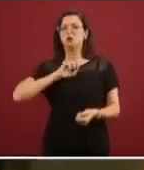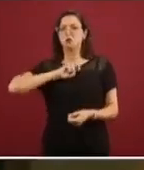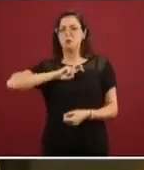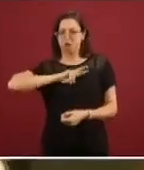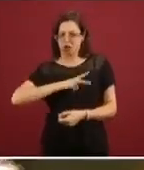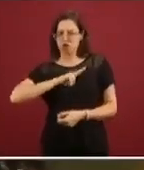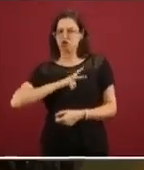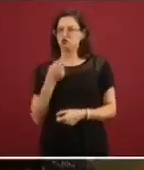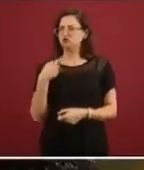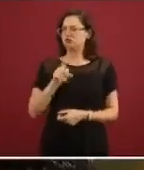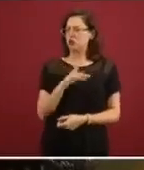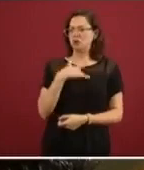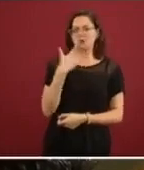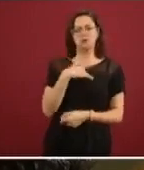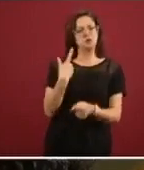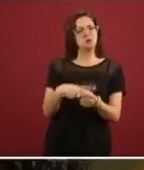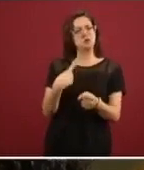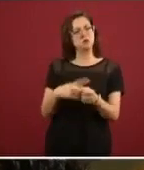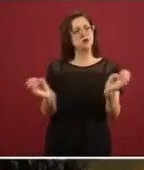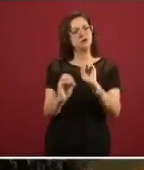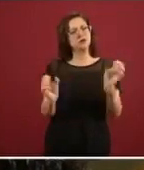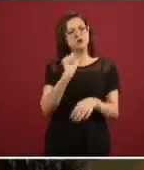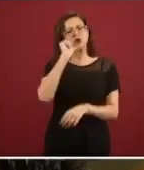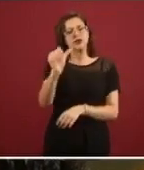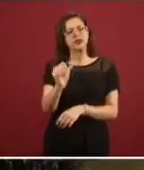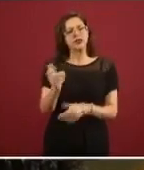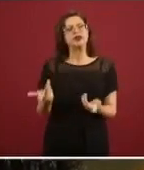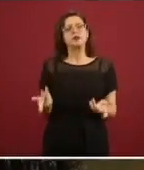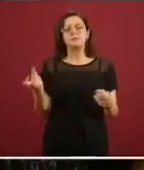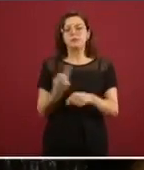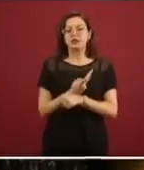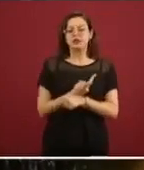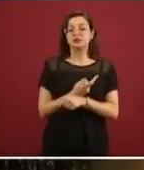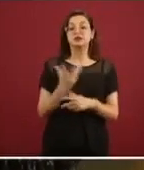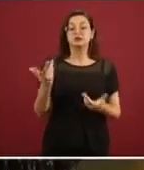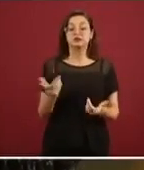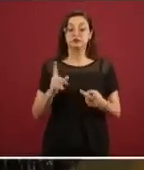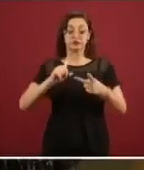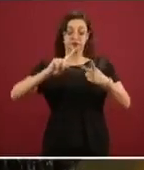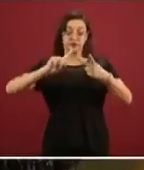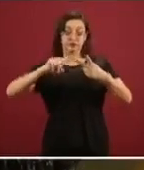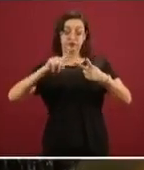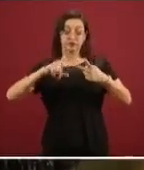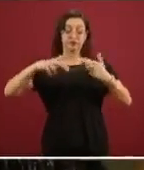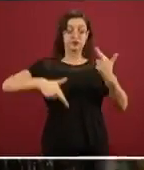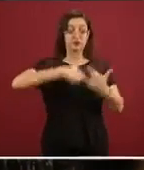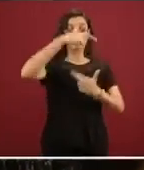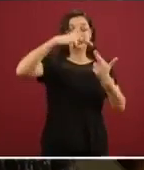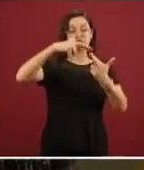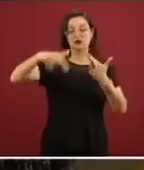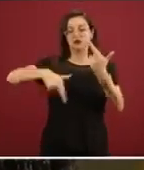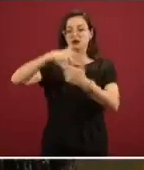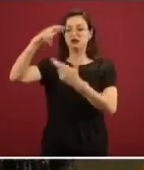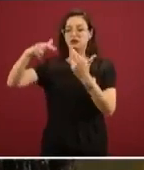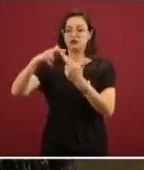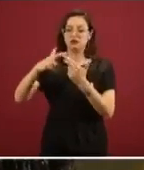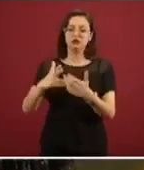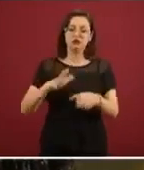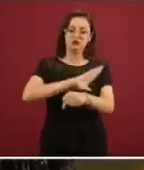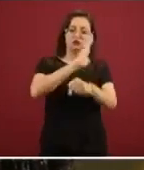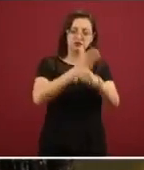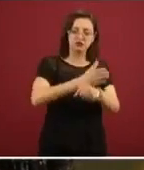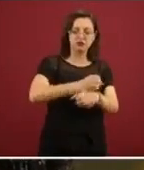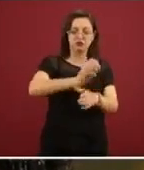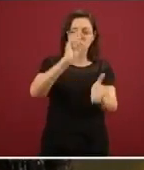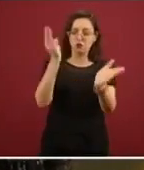otra pregunta es, en el caso de las regiones, ¿se ha contemplado levantar sanciones económicas para